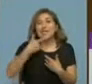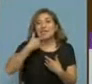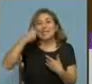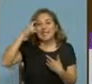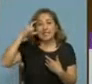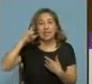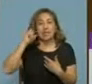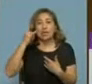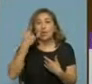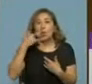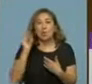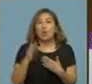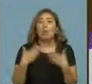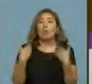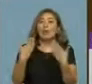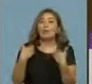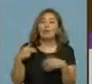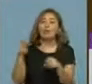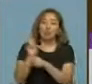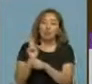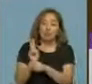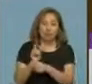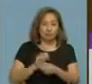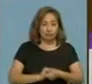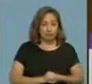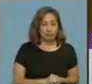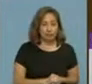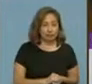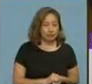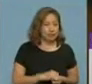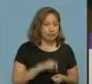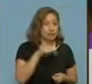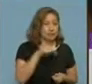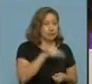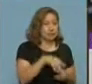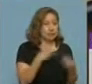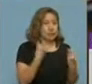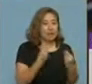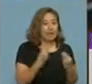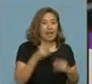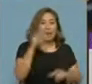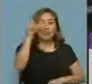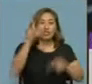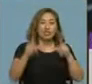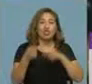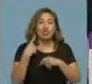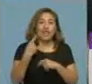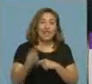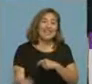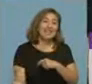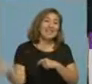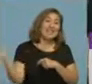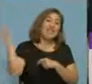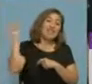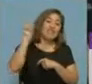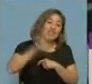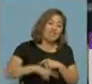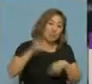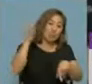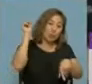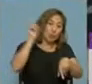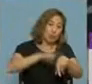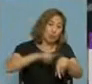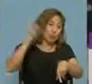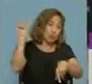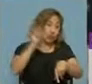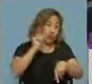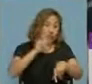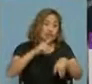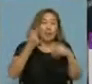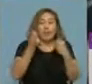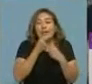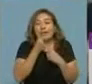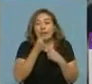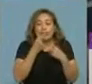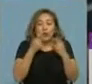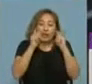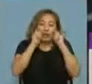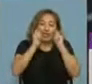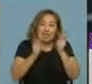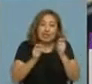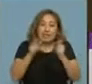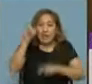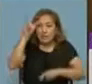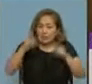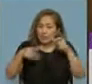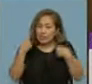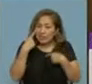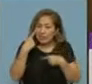salud para darle la cobertura de salud. Esto es para extranjeros en tránsito, o sea, personas que vienen de visita, no los extranjeros que